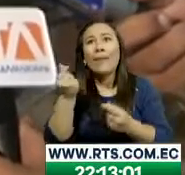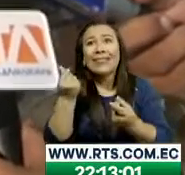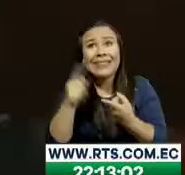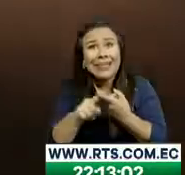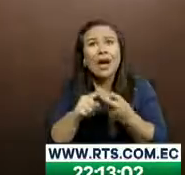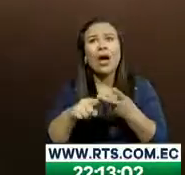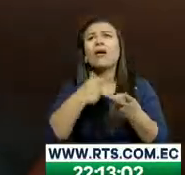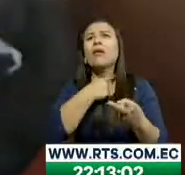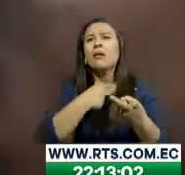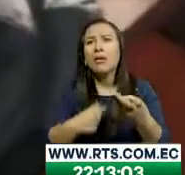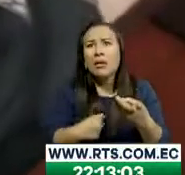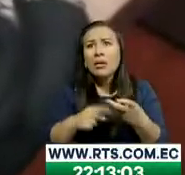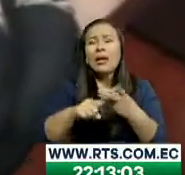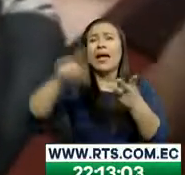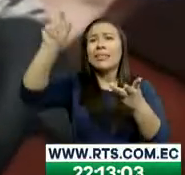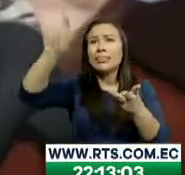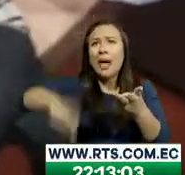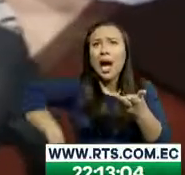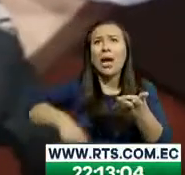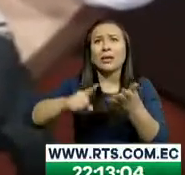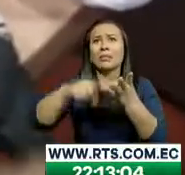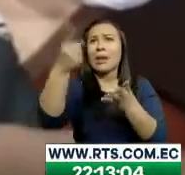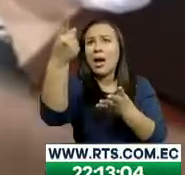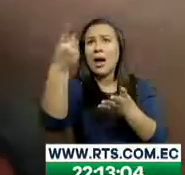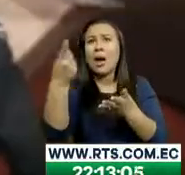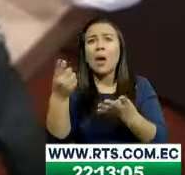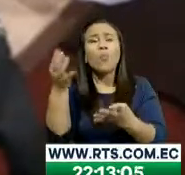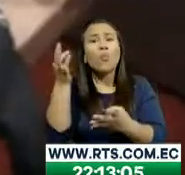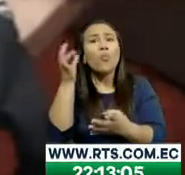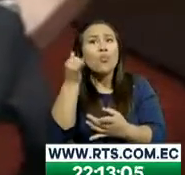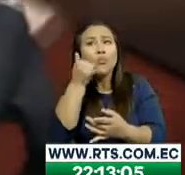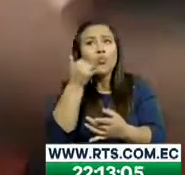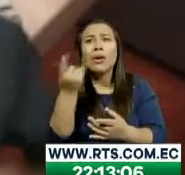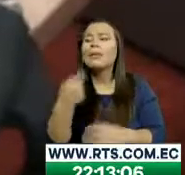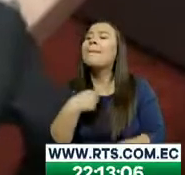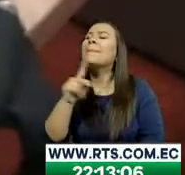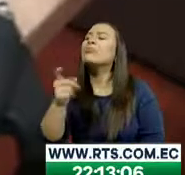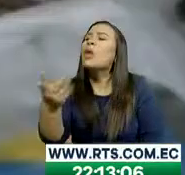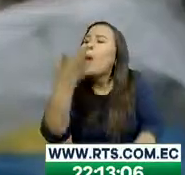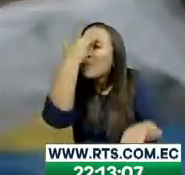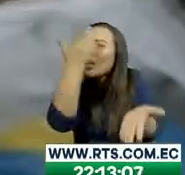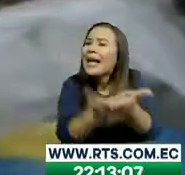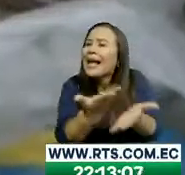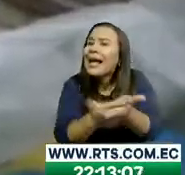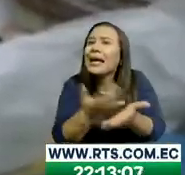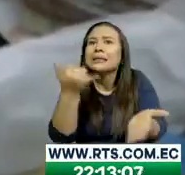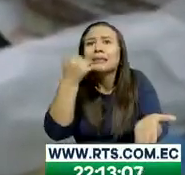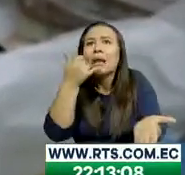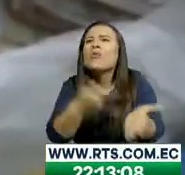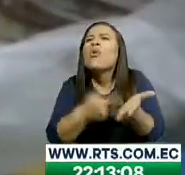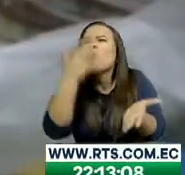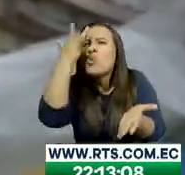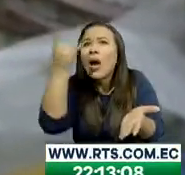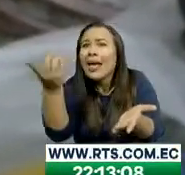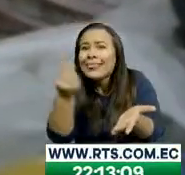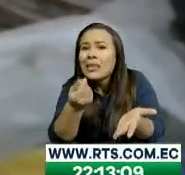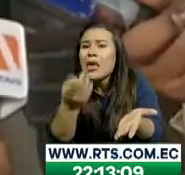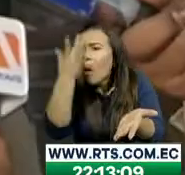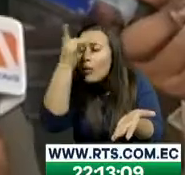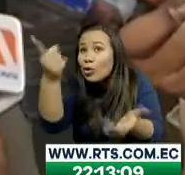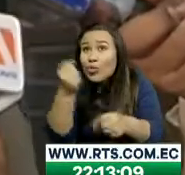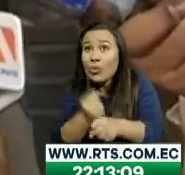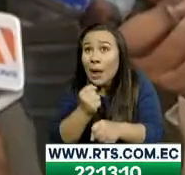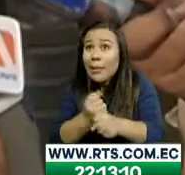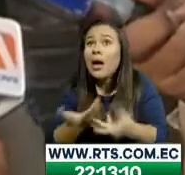joyas, tarjetas de crédito, cuales las señoritas no pueden justificar. Vamos a hacer las respectivas investigaciones para ver si las señoritas